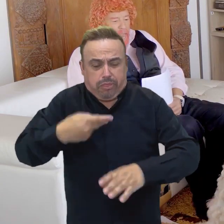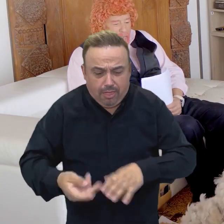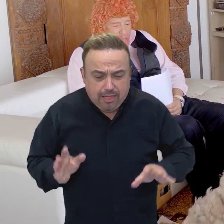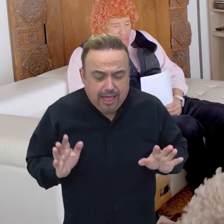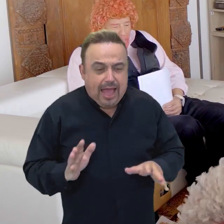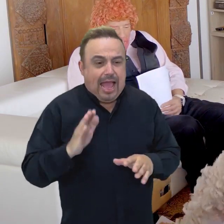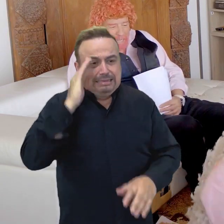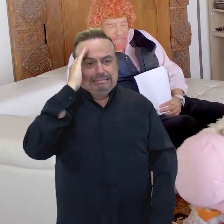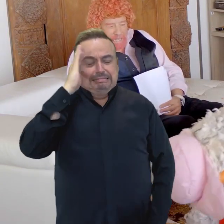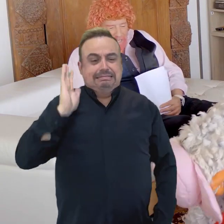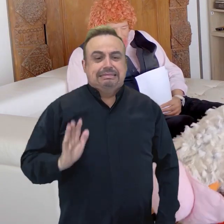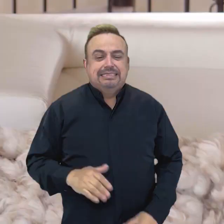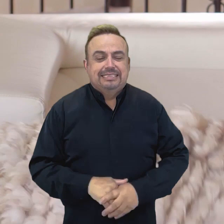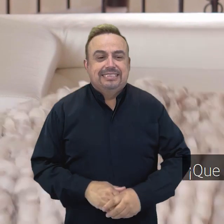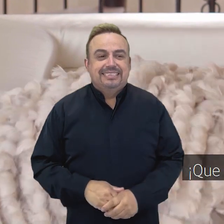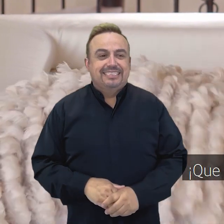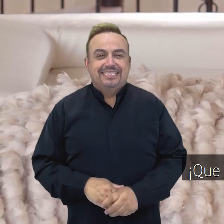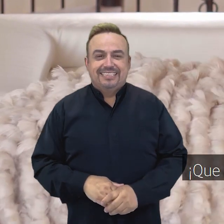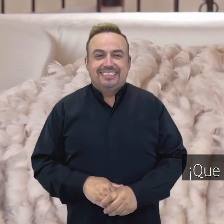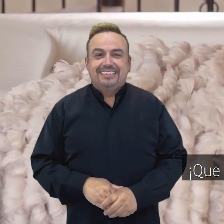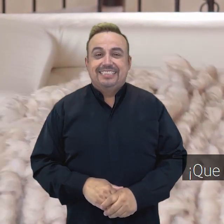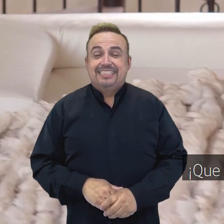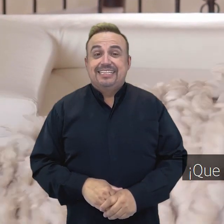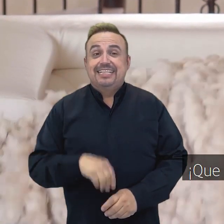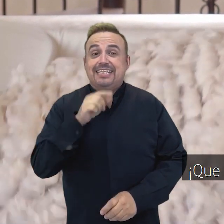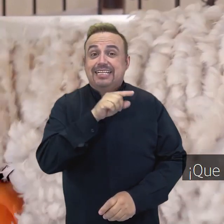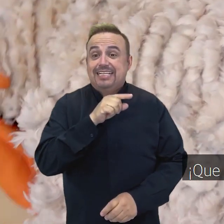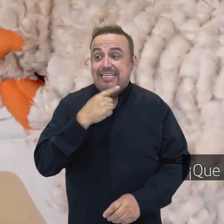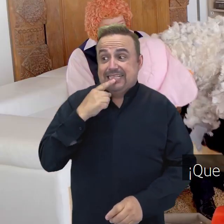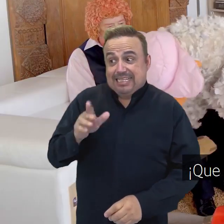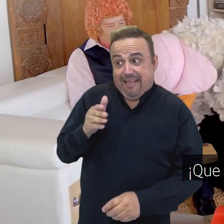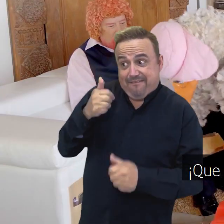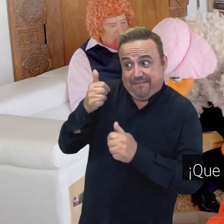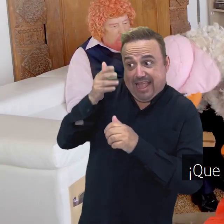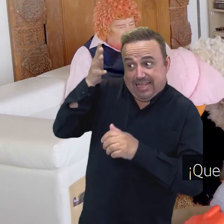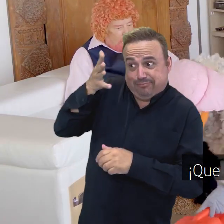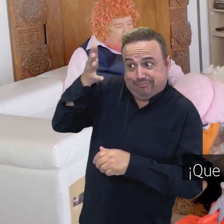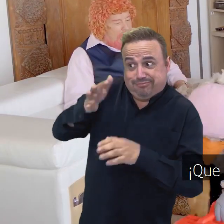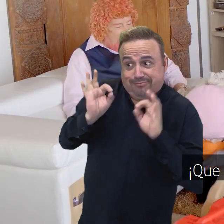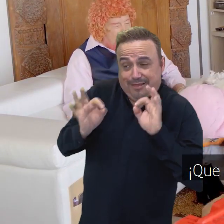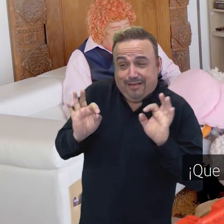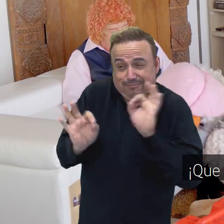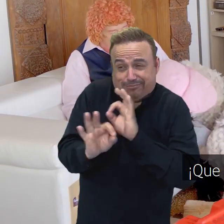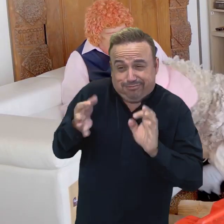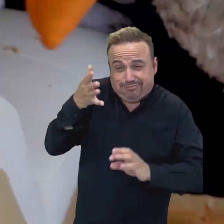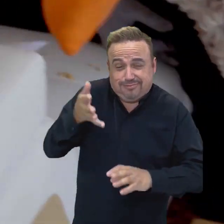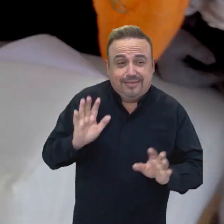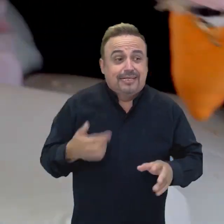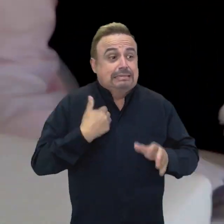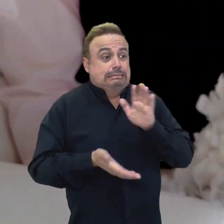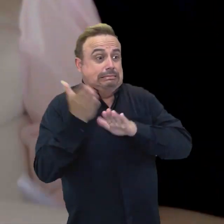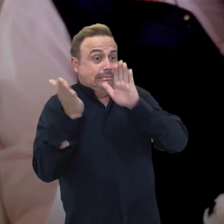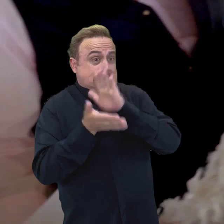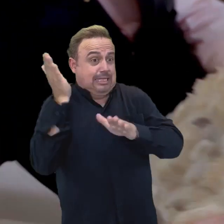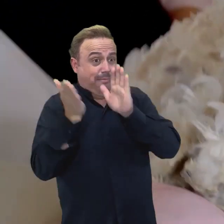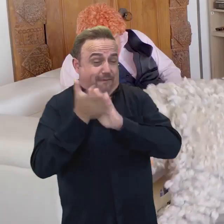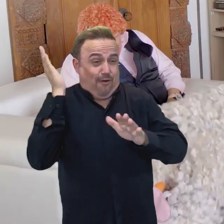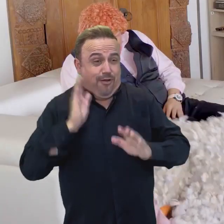Bien, bueno. ¿Y vos? Que vaya bien en la charla, Guruguru. Ah, que estoy para allá, voy. Voy cayendo,